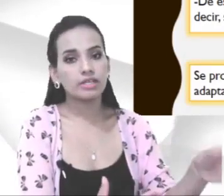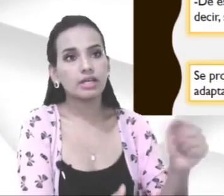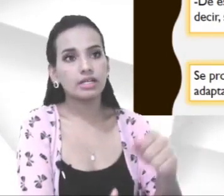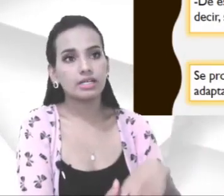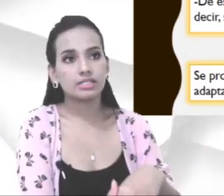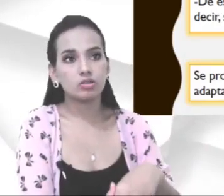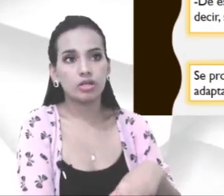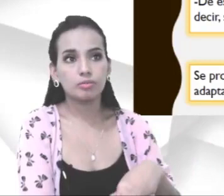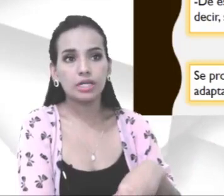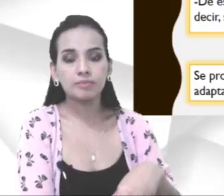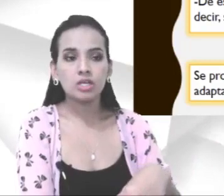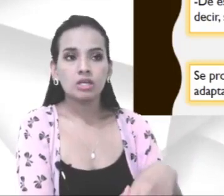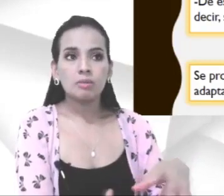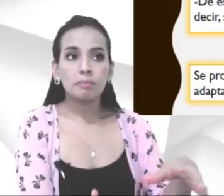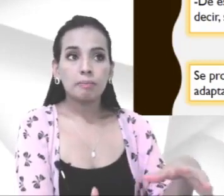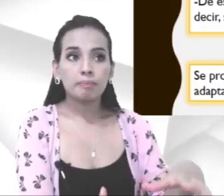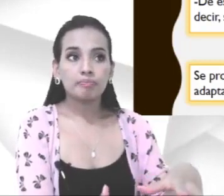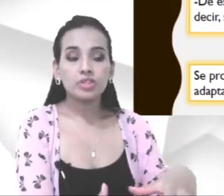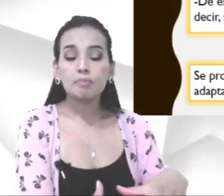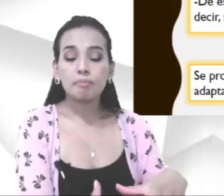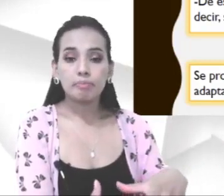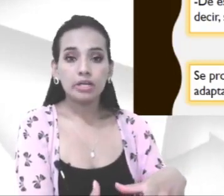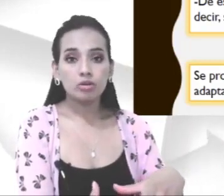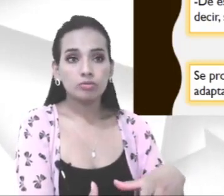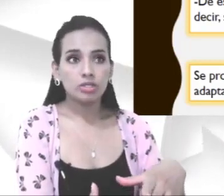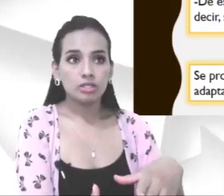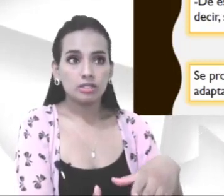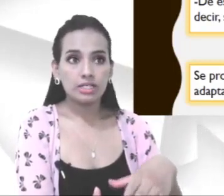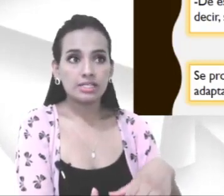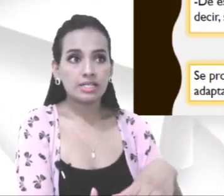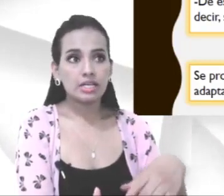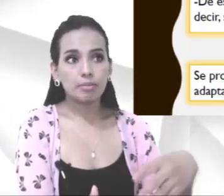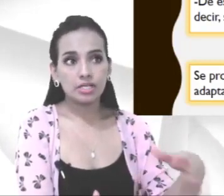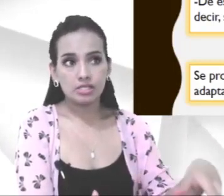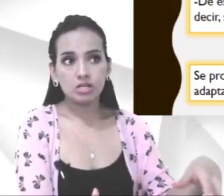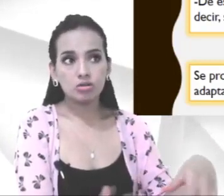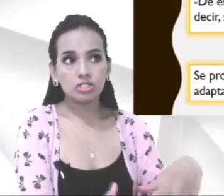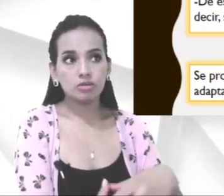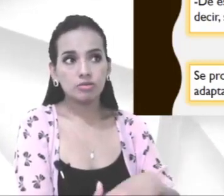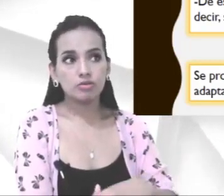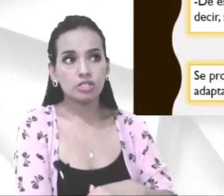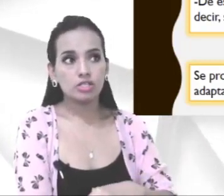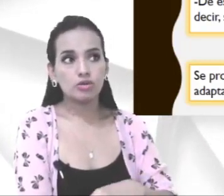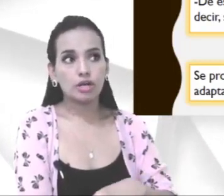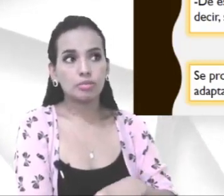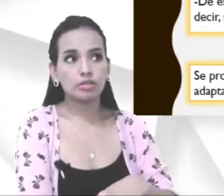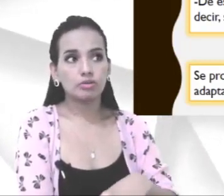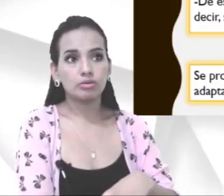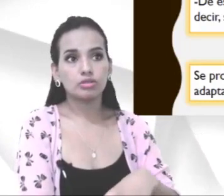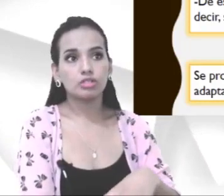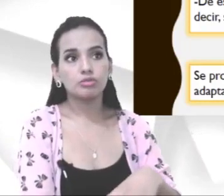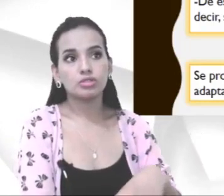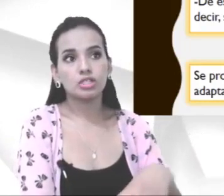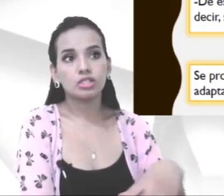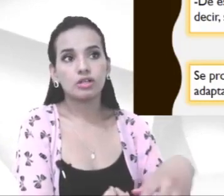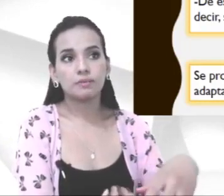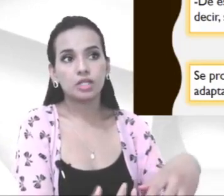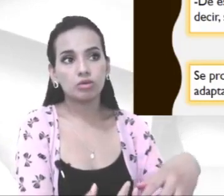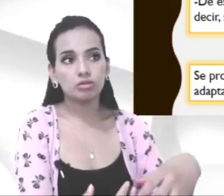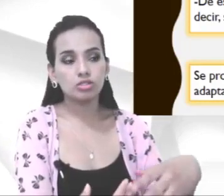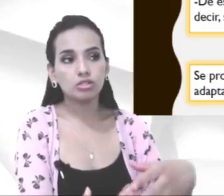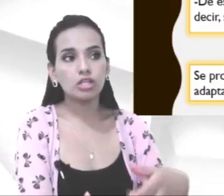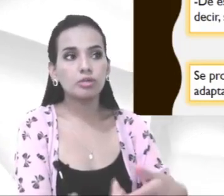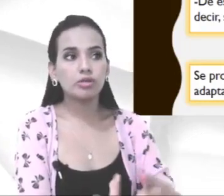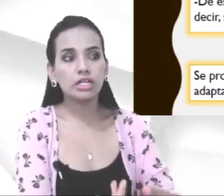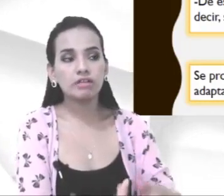la célula vegetal y la célula animal pero desde que aparecieron los seres vivos han ido cambiando los servicios se han ido adaptando